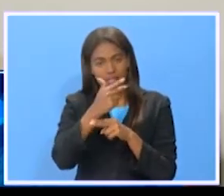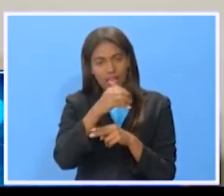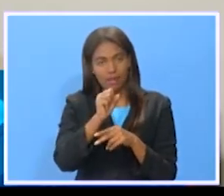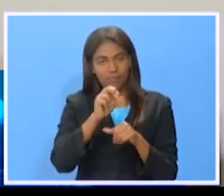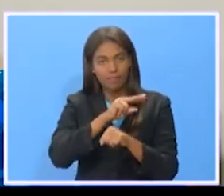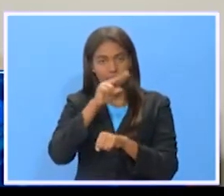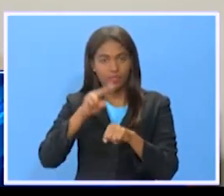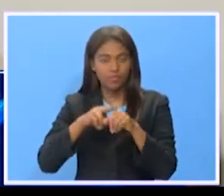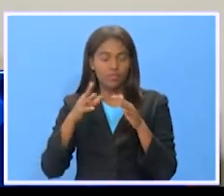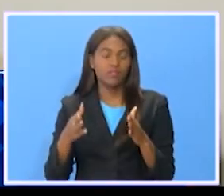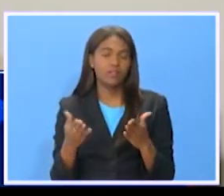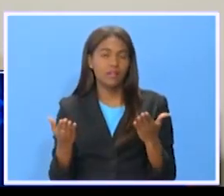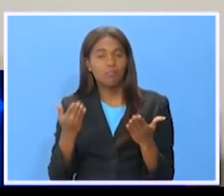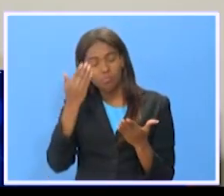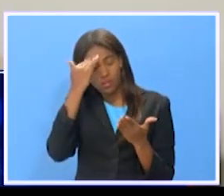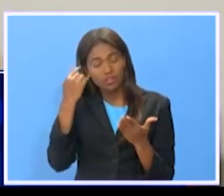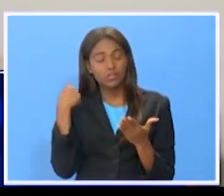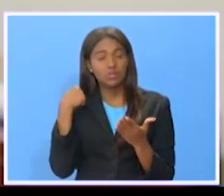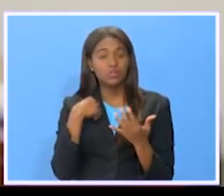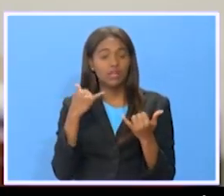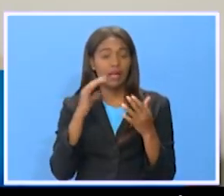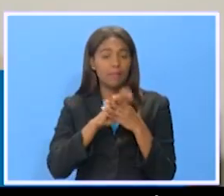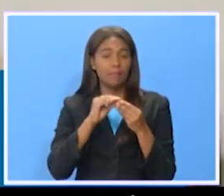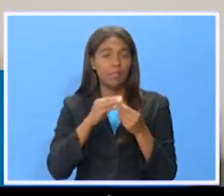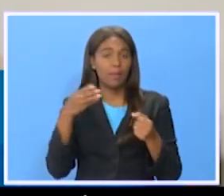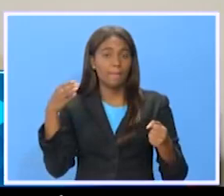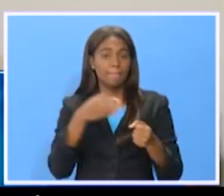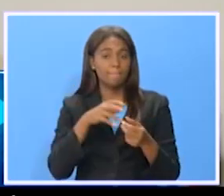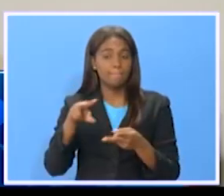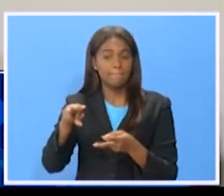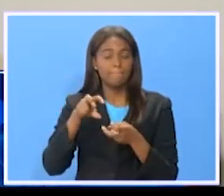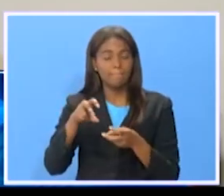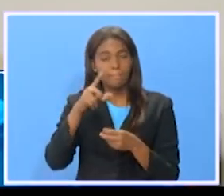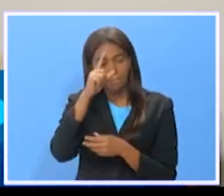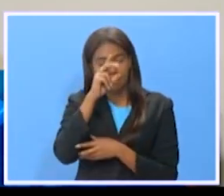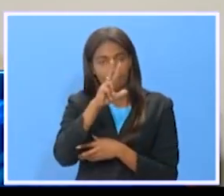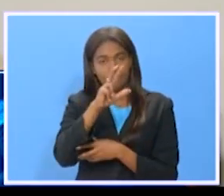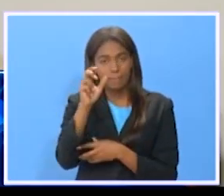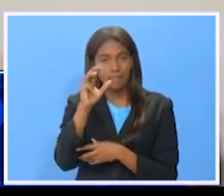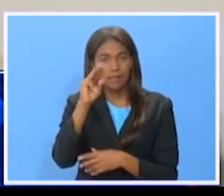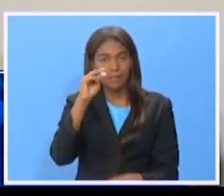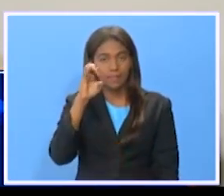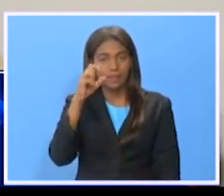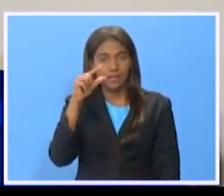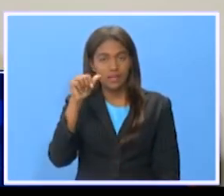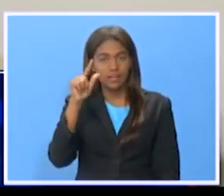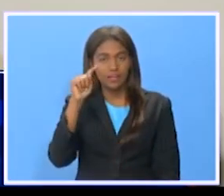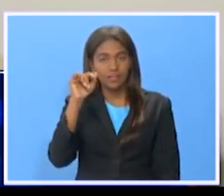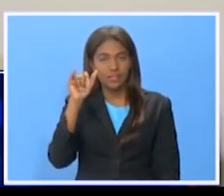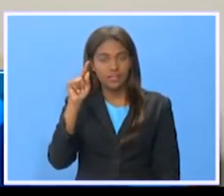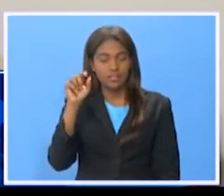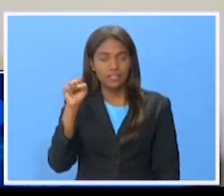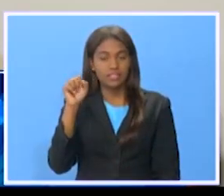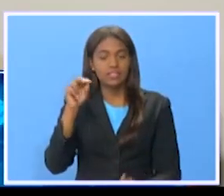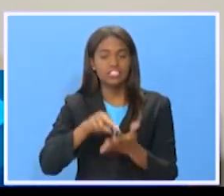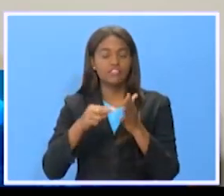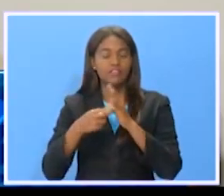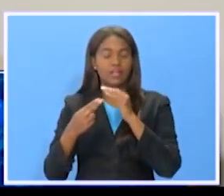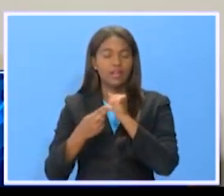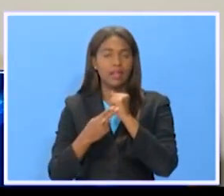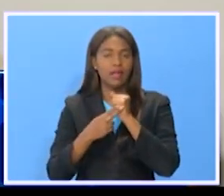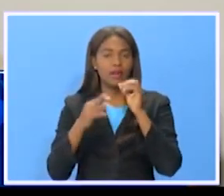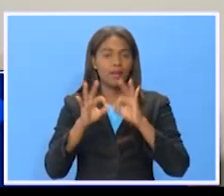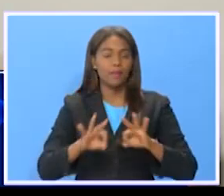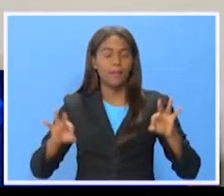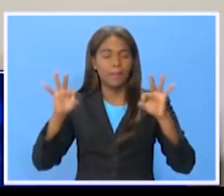natural, porque estamos hablando de una potencia instalada de 300 megavatios. Eso implica un ahorro